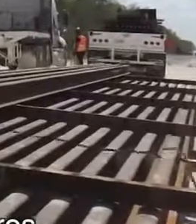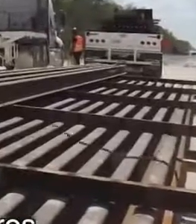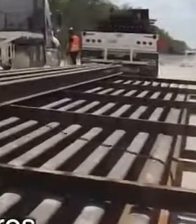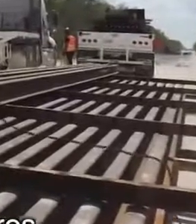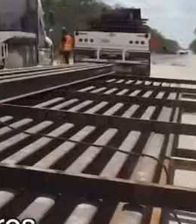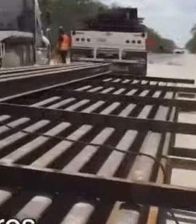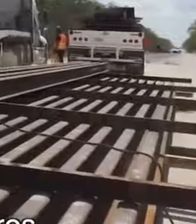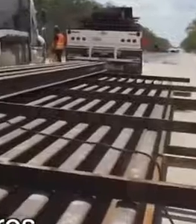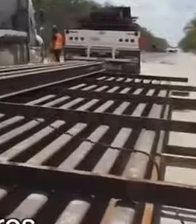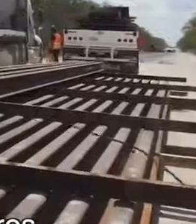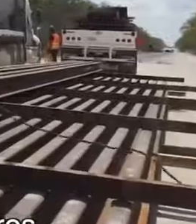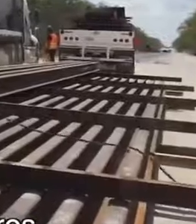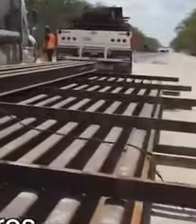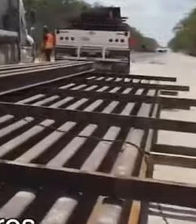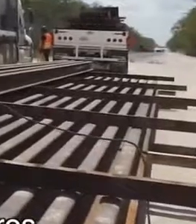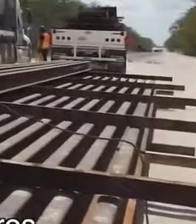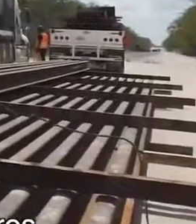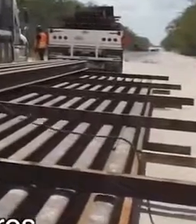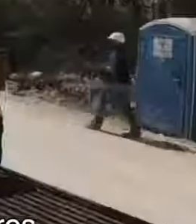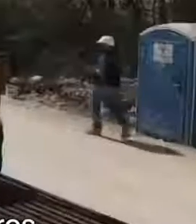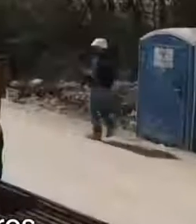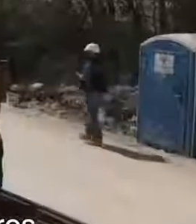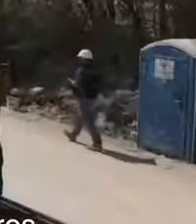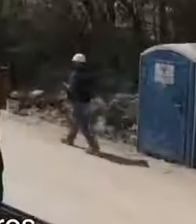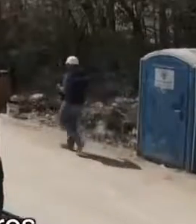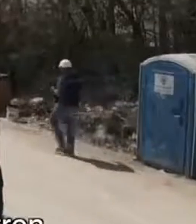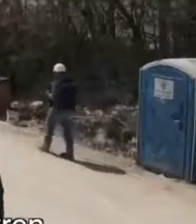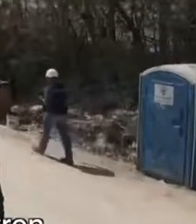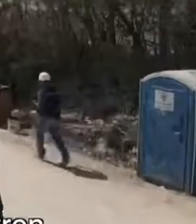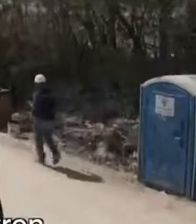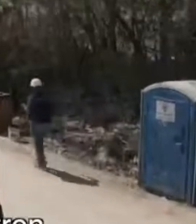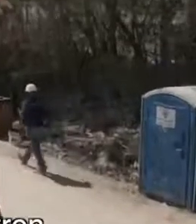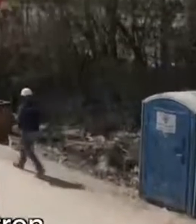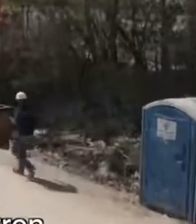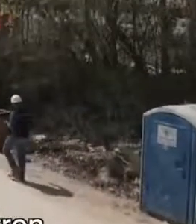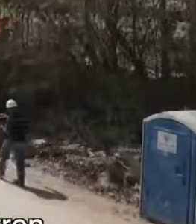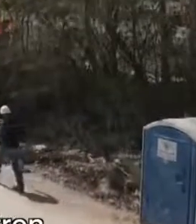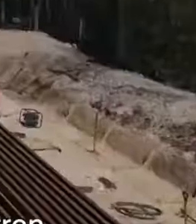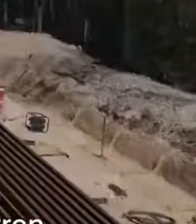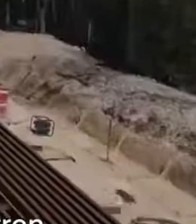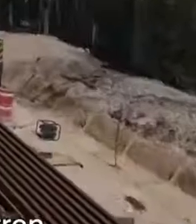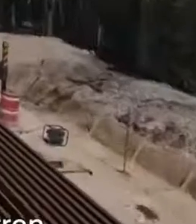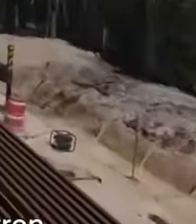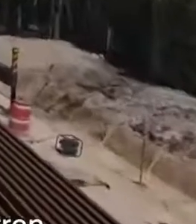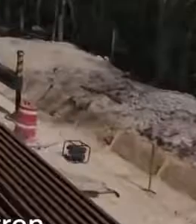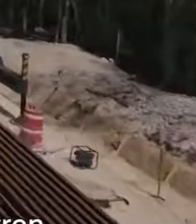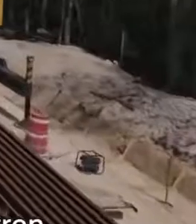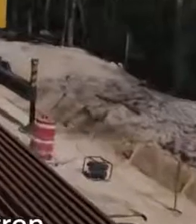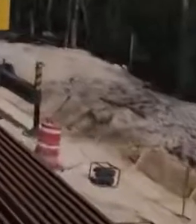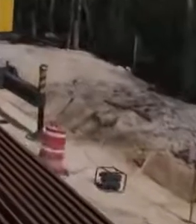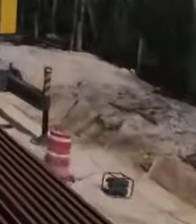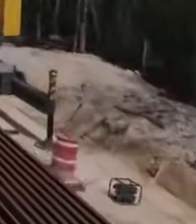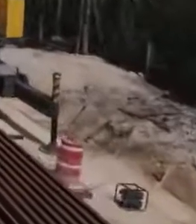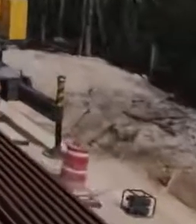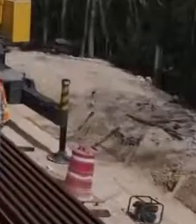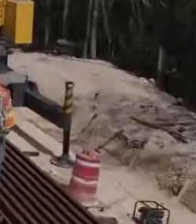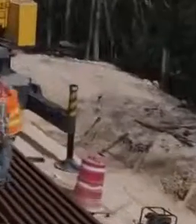de grupos de 40 rieles en cada 480 metros para la posterior soldadura de la vía del tren.